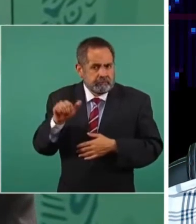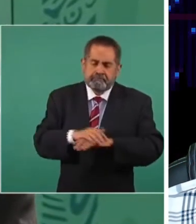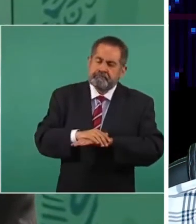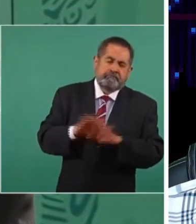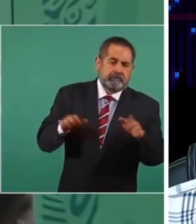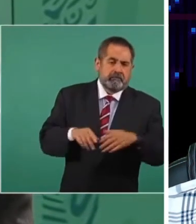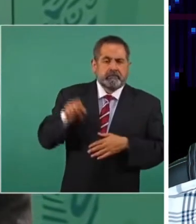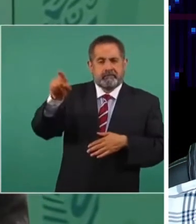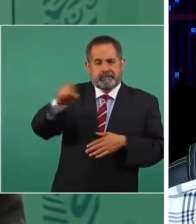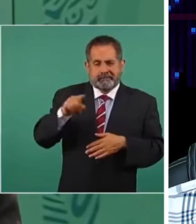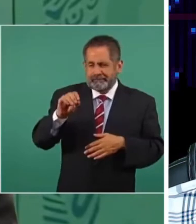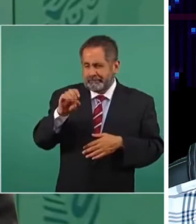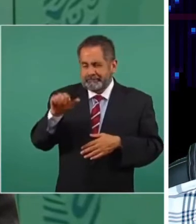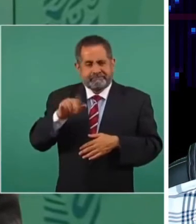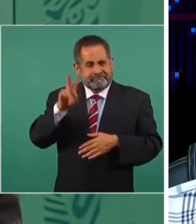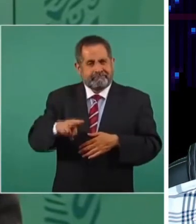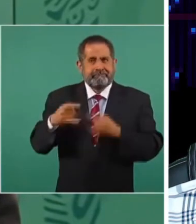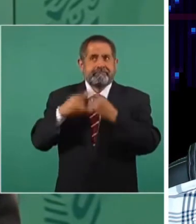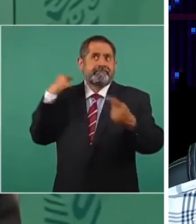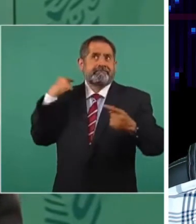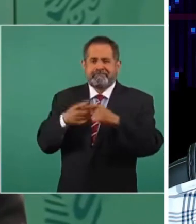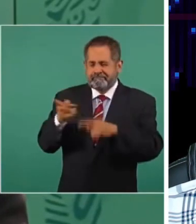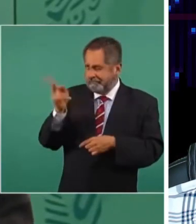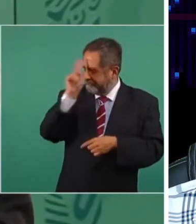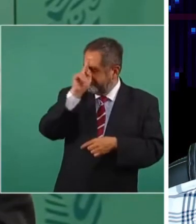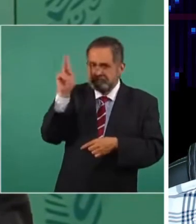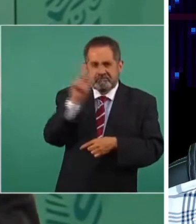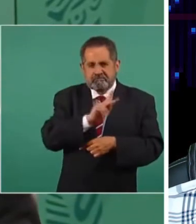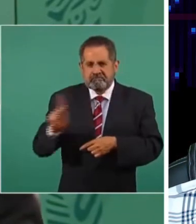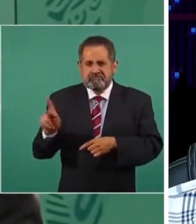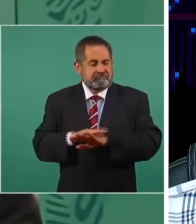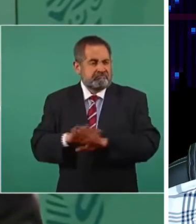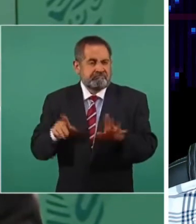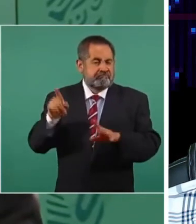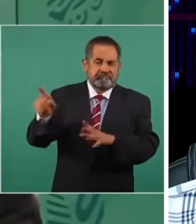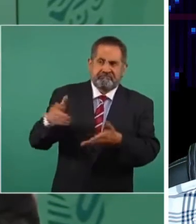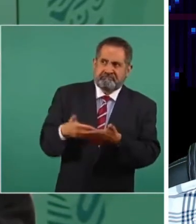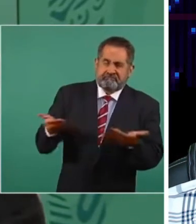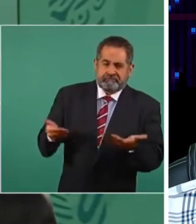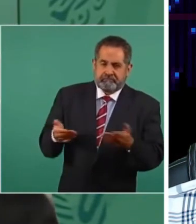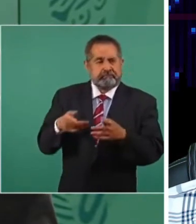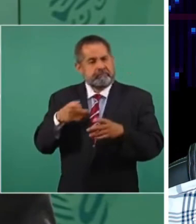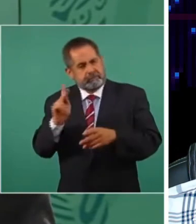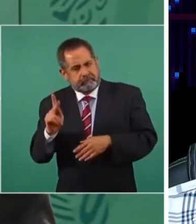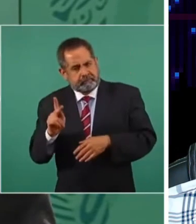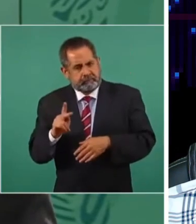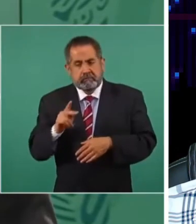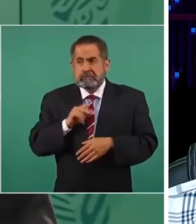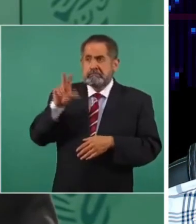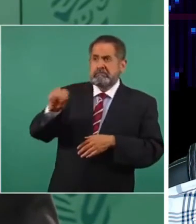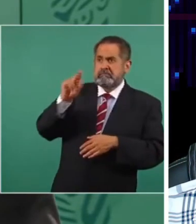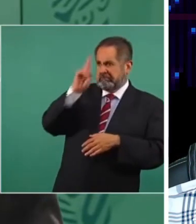su actuación es que es la peor o de las peores que ha habido en la historia de esa organización. Sin embargo, México no va a